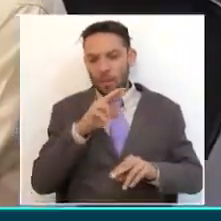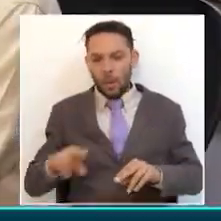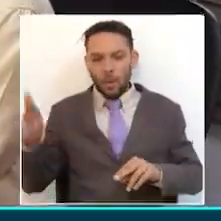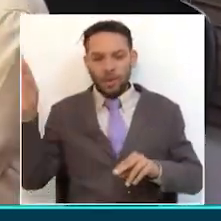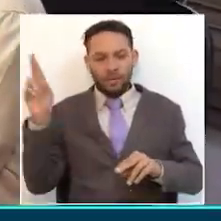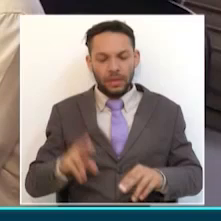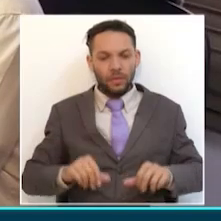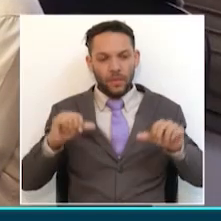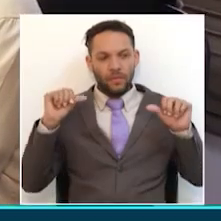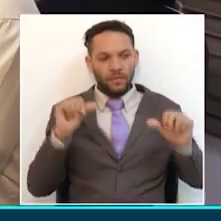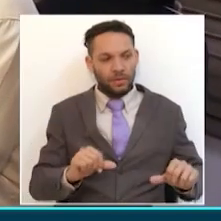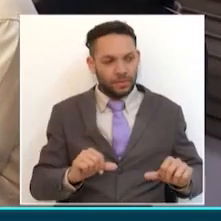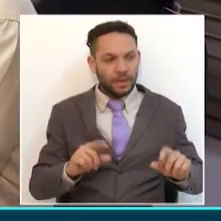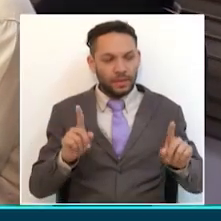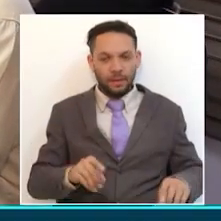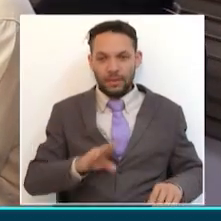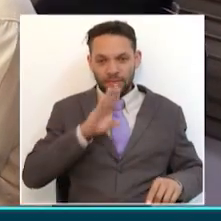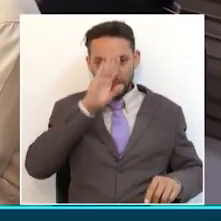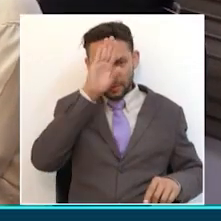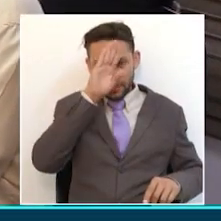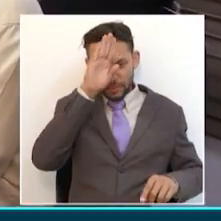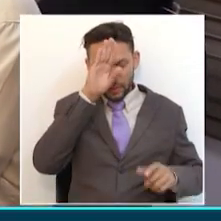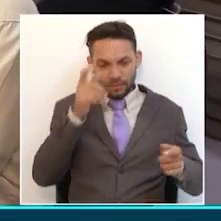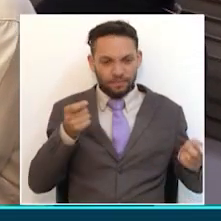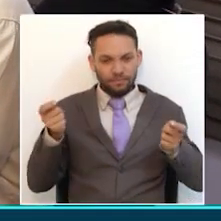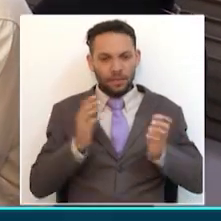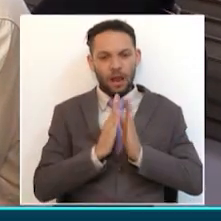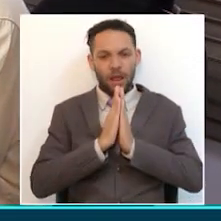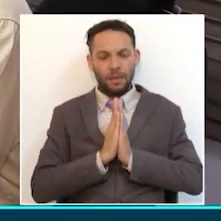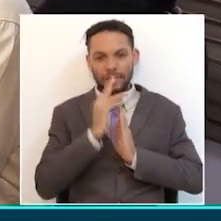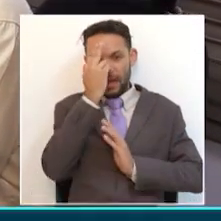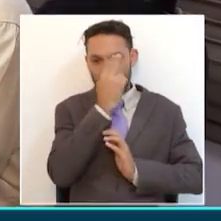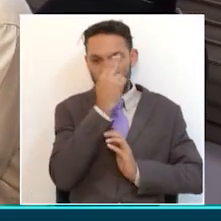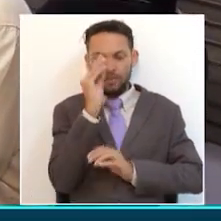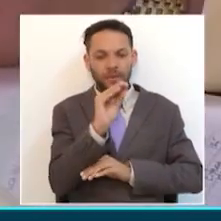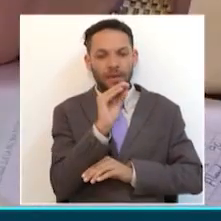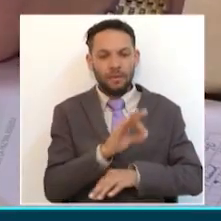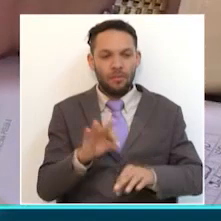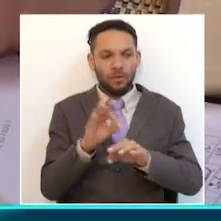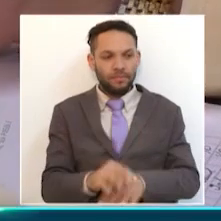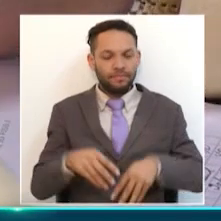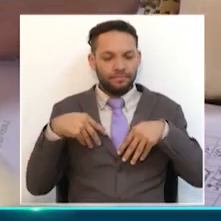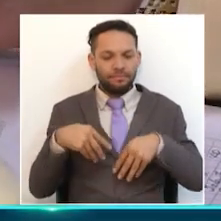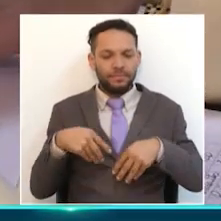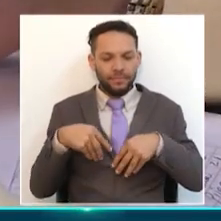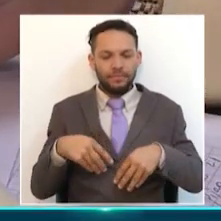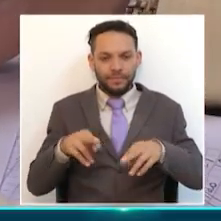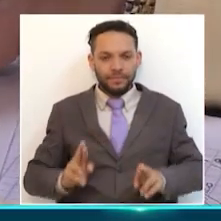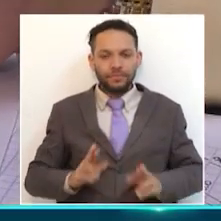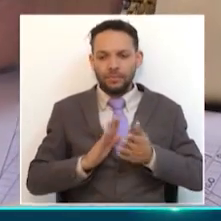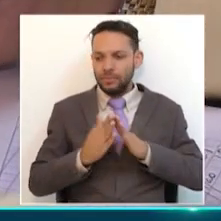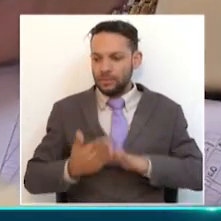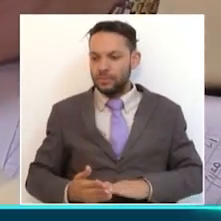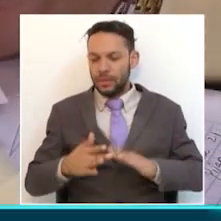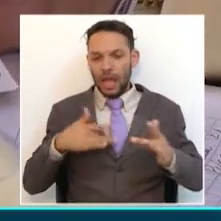un comunicado, el obispo de Armenia, Monseñor Carlos Arturo Quintero, hizo un llamado a una movilización pacífica, expresión